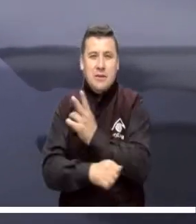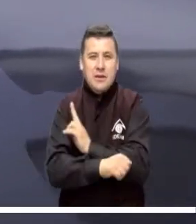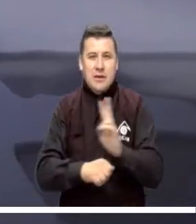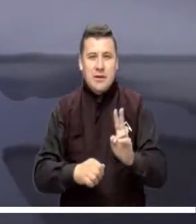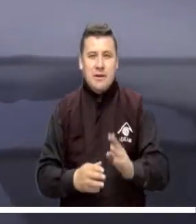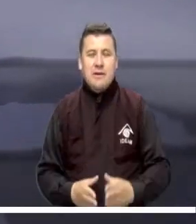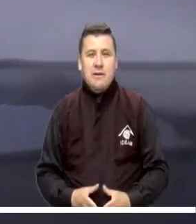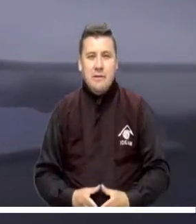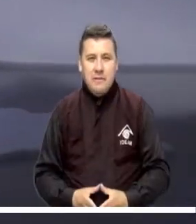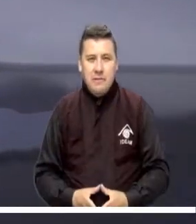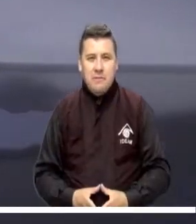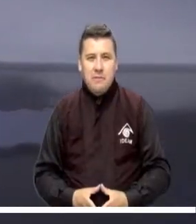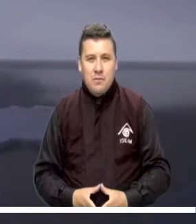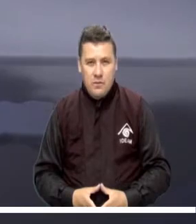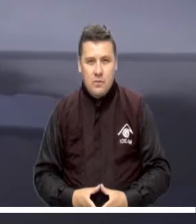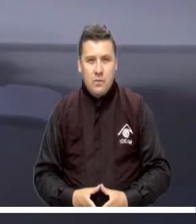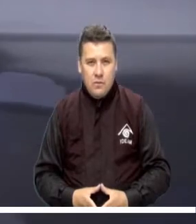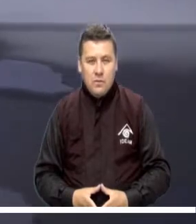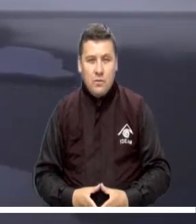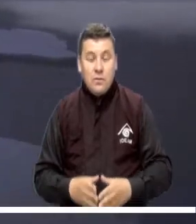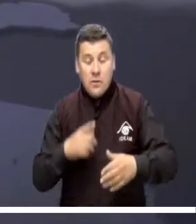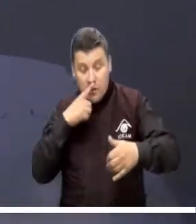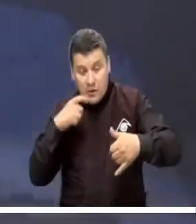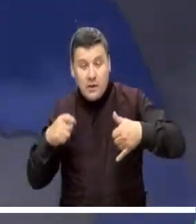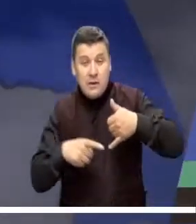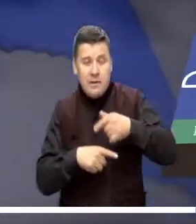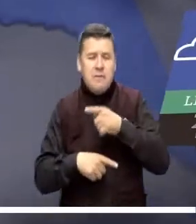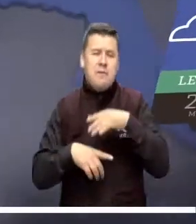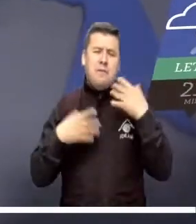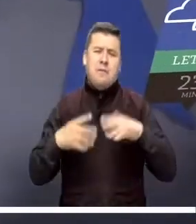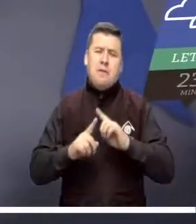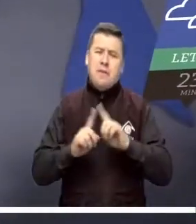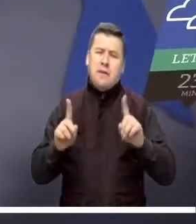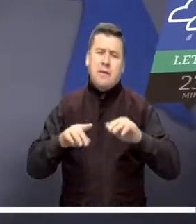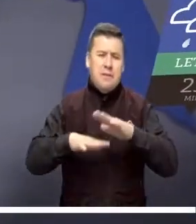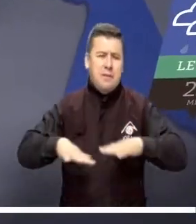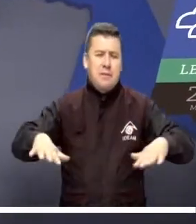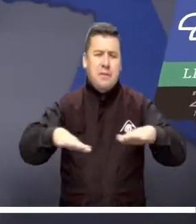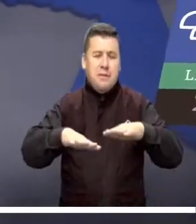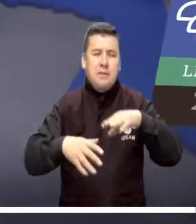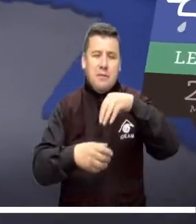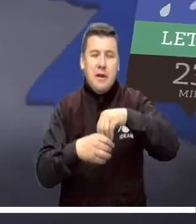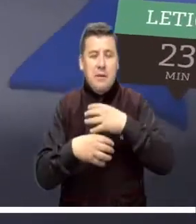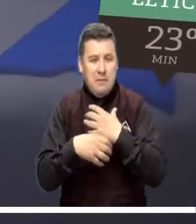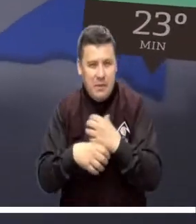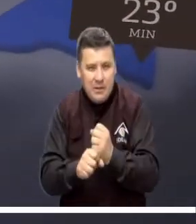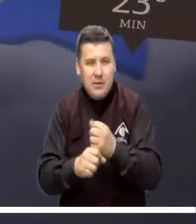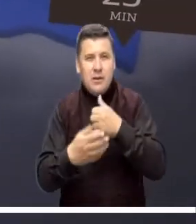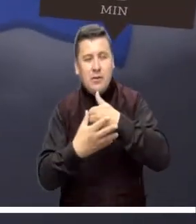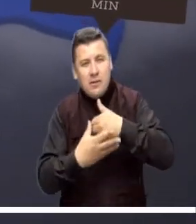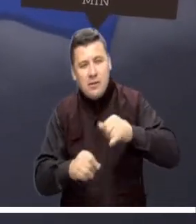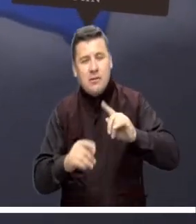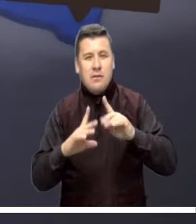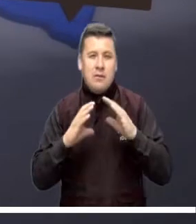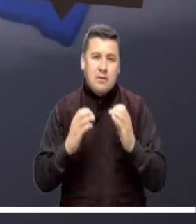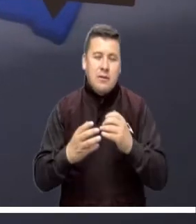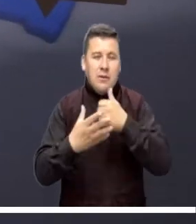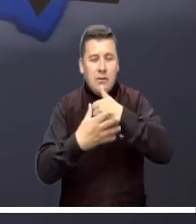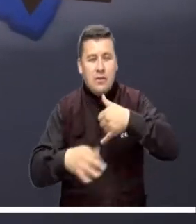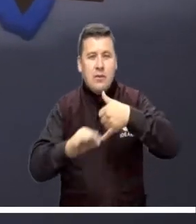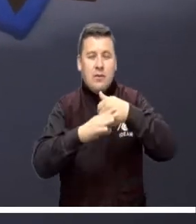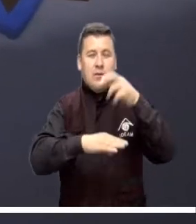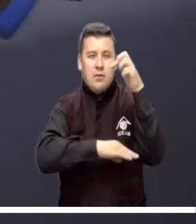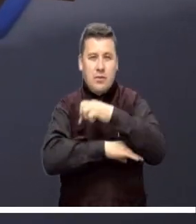Meta, Casanare y Vichada. Sobre la región amazónica se estiman lluvias diversas sobre sectores de Baupés,